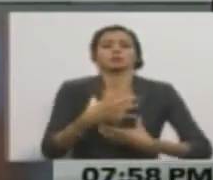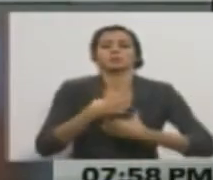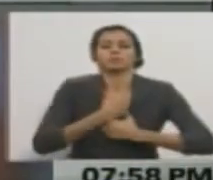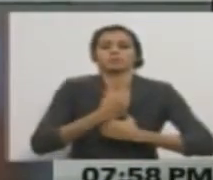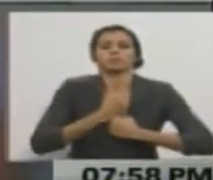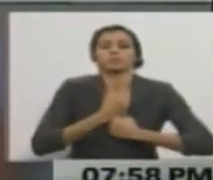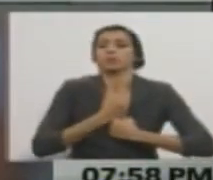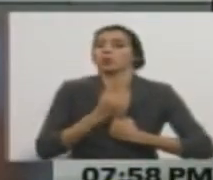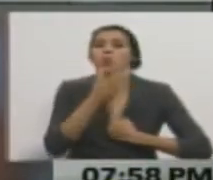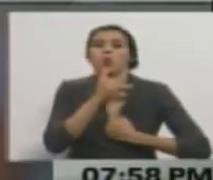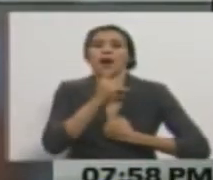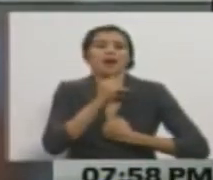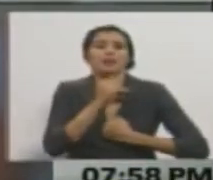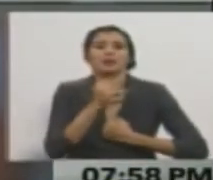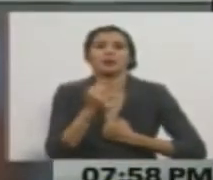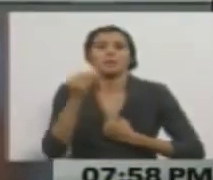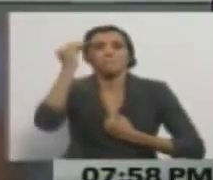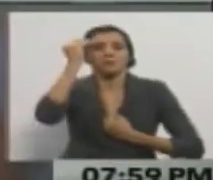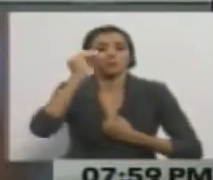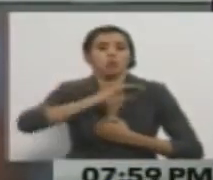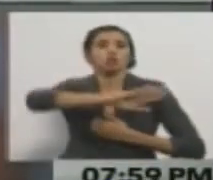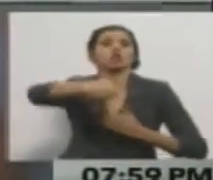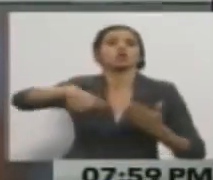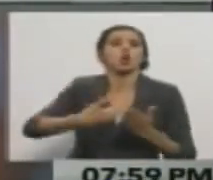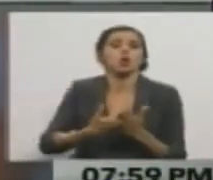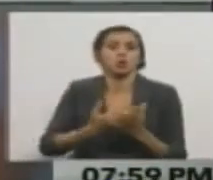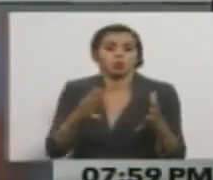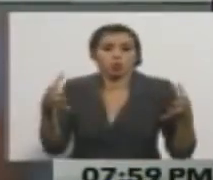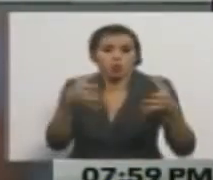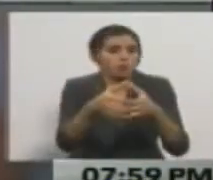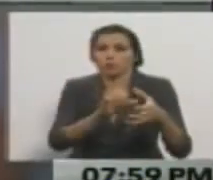El individualismo como dogma y no la solidaridad.